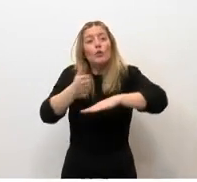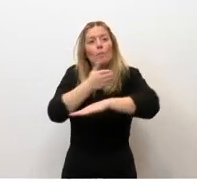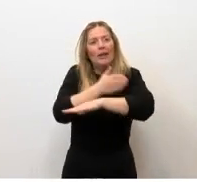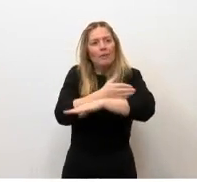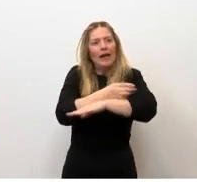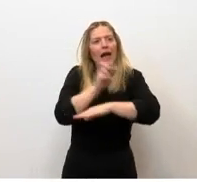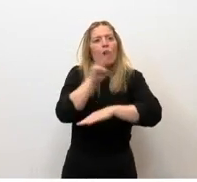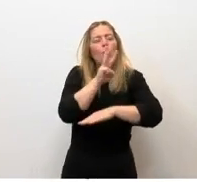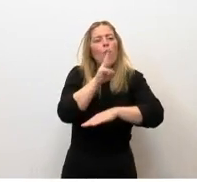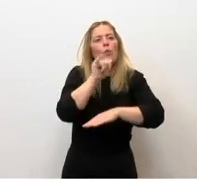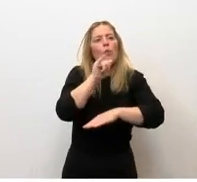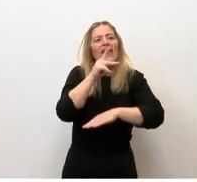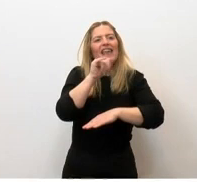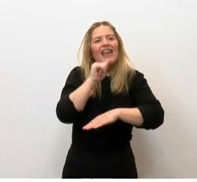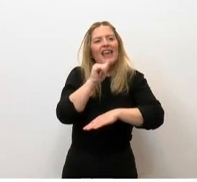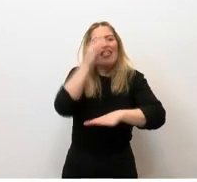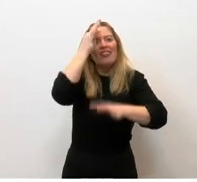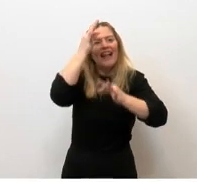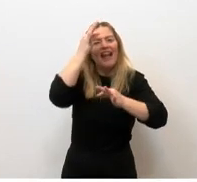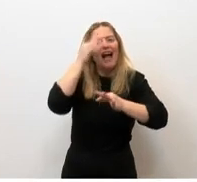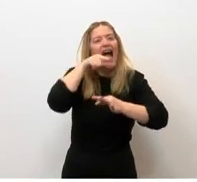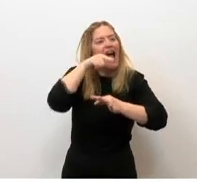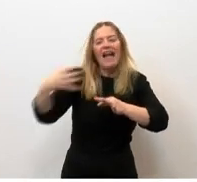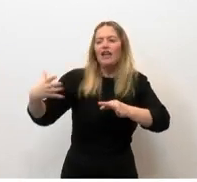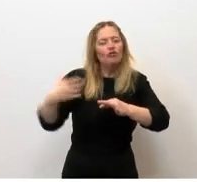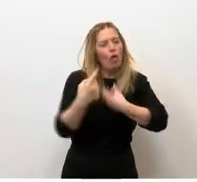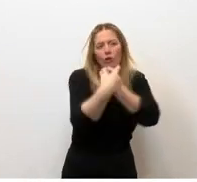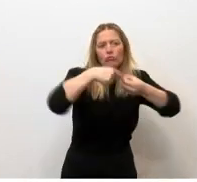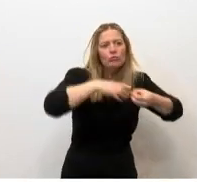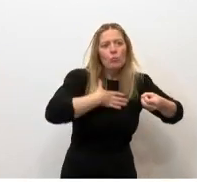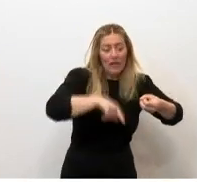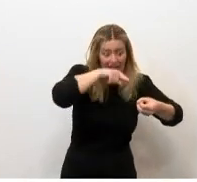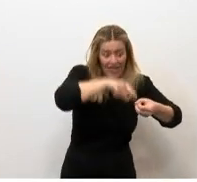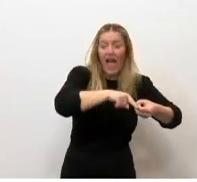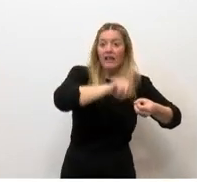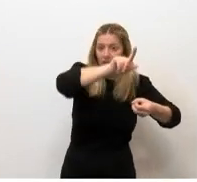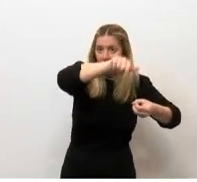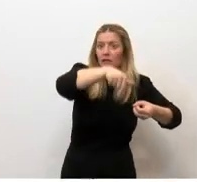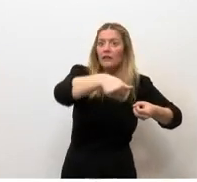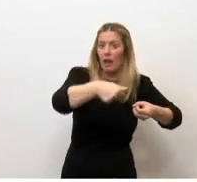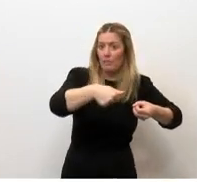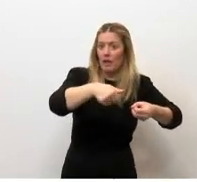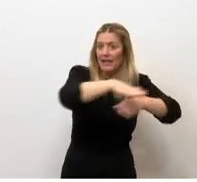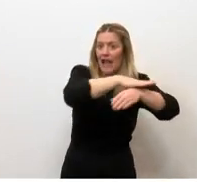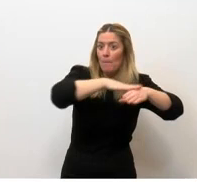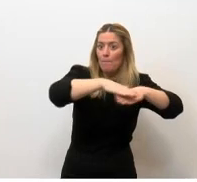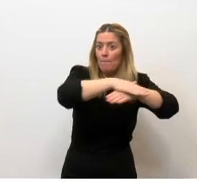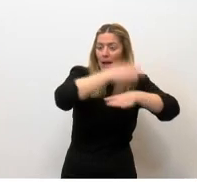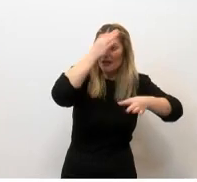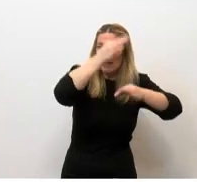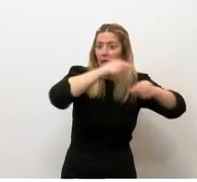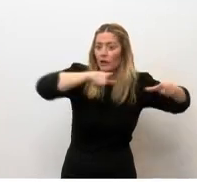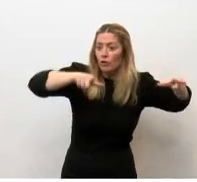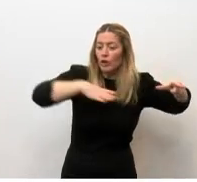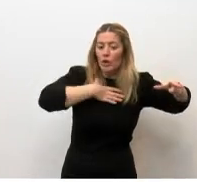Wikidata, todo el mundo puede estar ahí. Y de ahí también es donde se pueden conocer datos abiertos